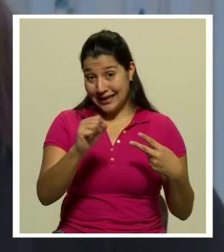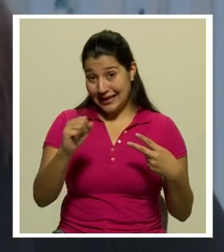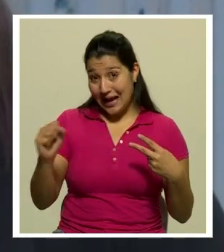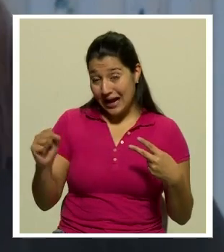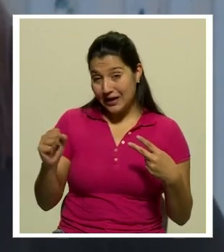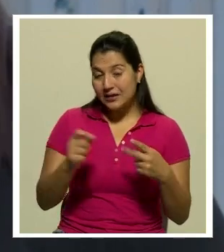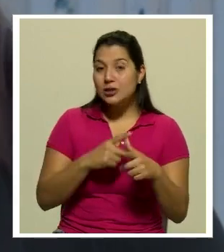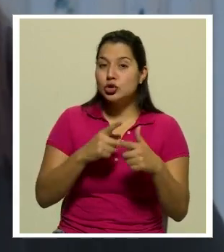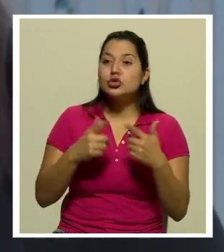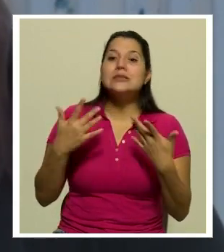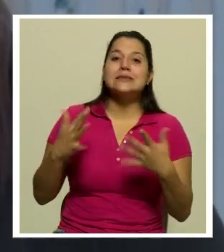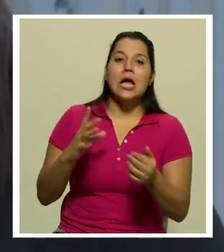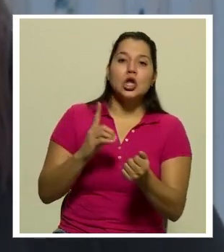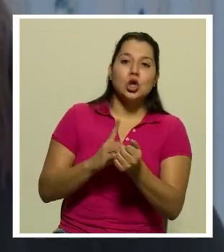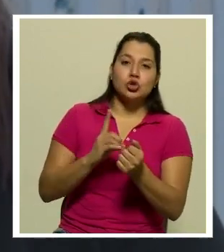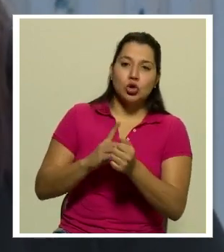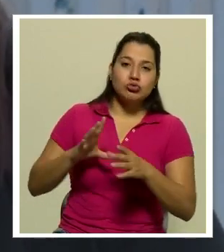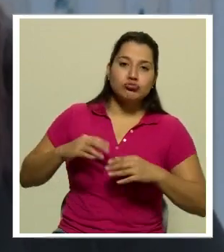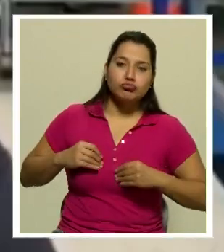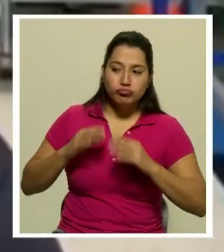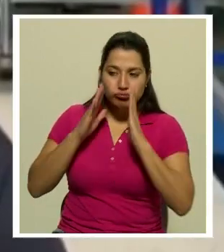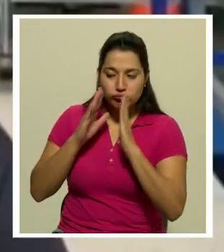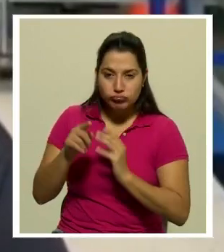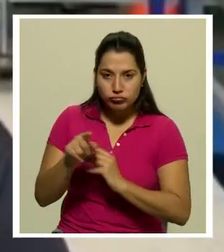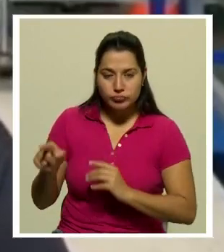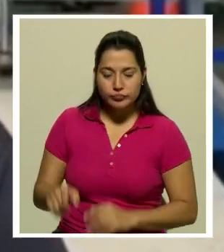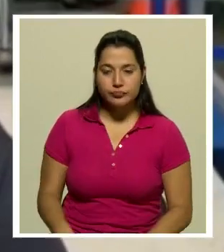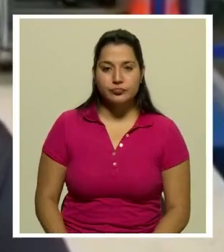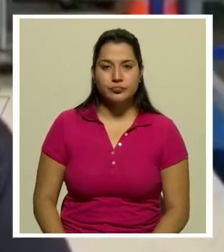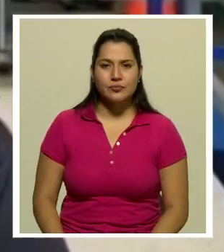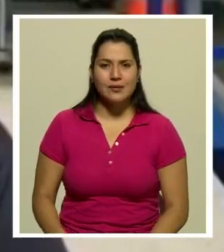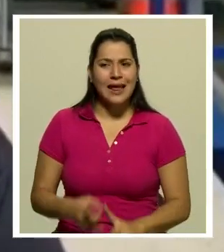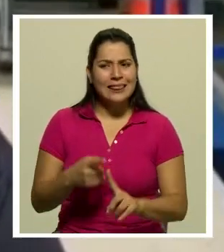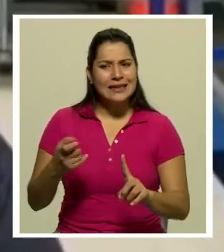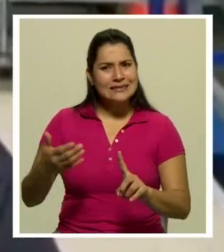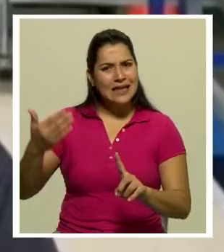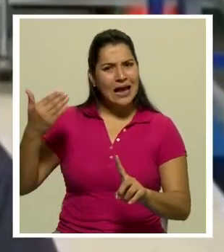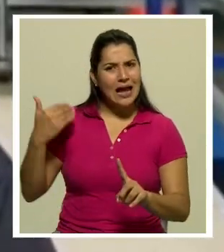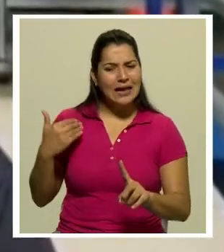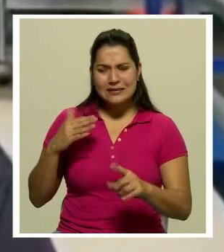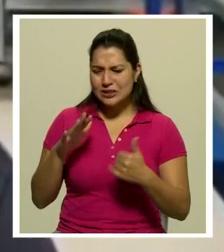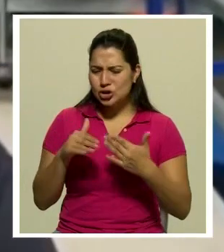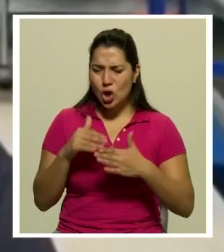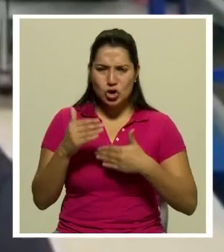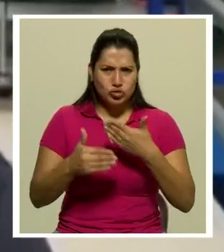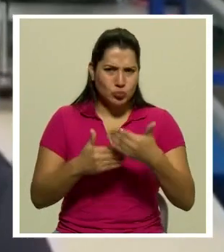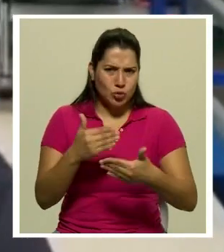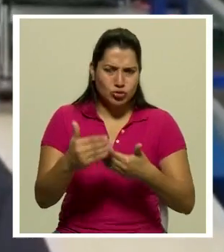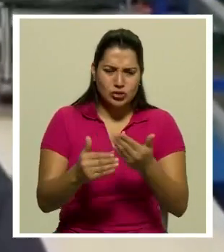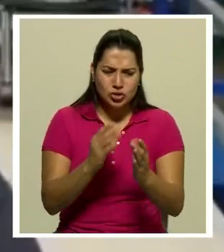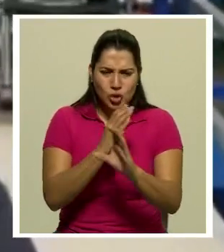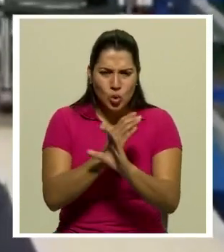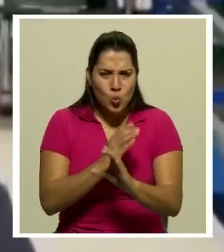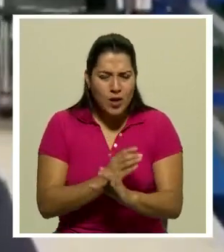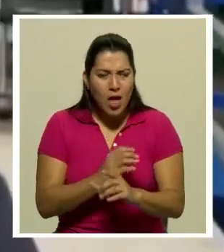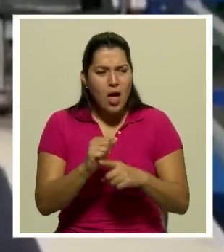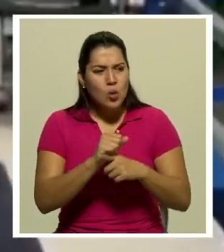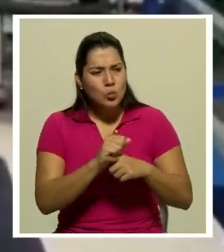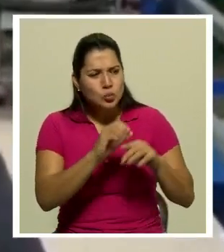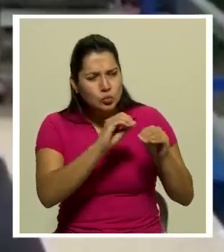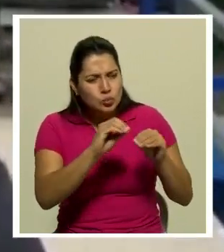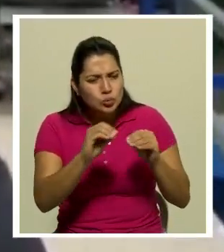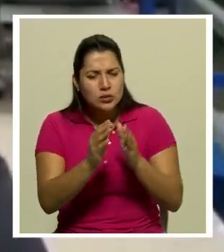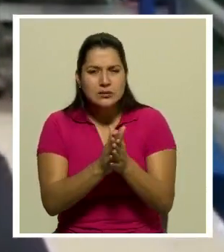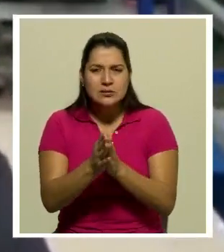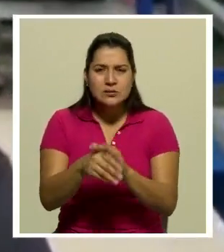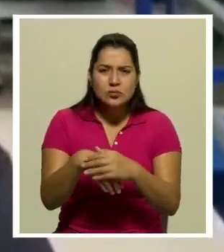doctores especializados quienes están encargando de esta población. Bueno, desde antes todos los protocolos, ¿verdad? Las capacitaciones con lavado de